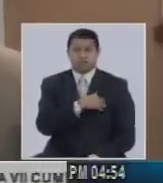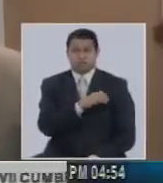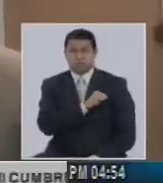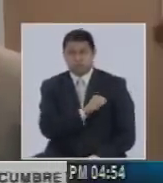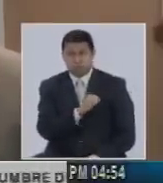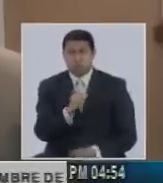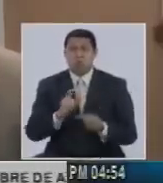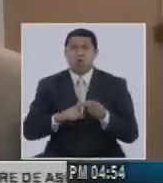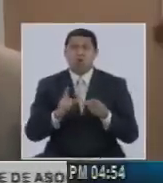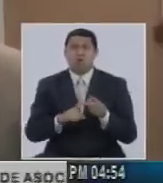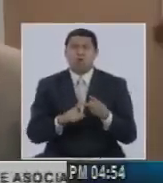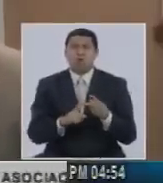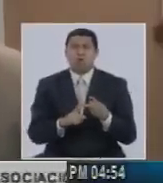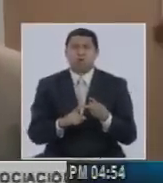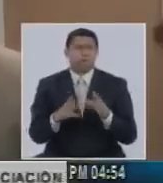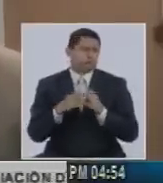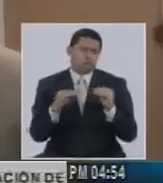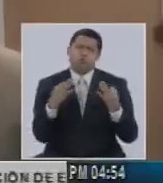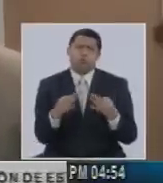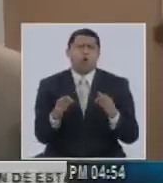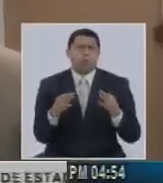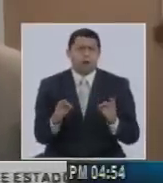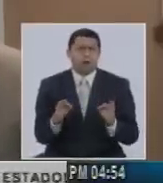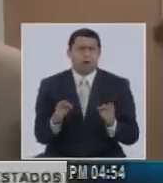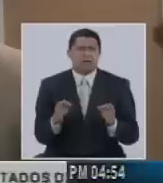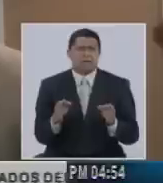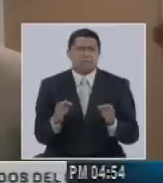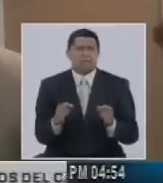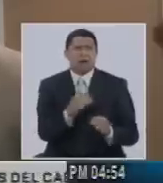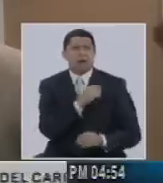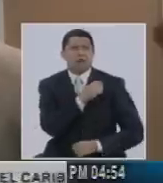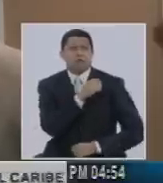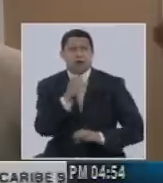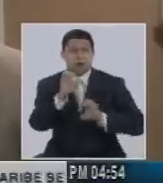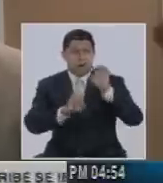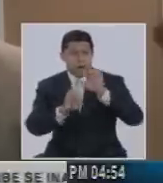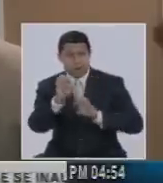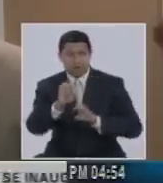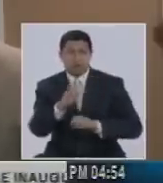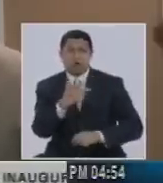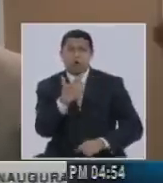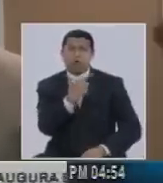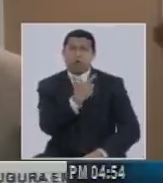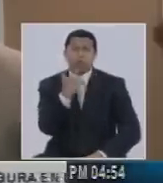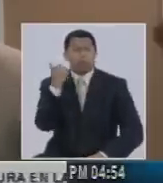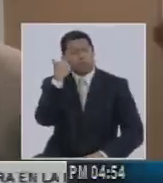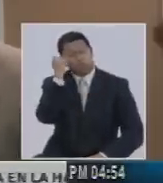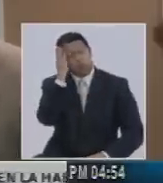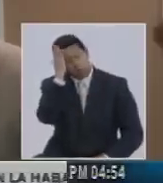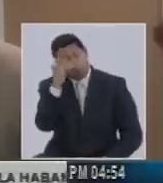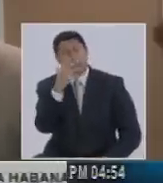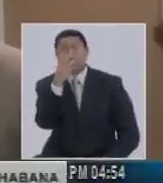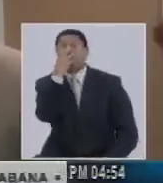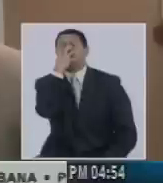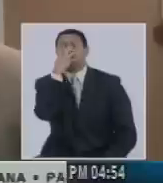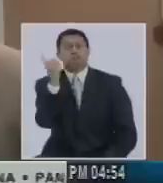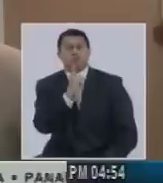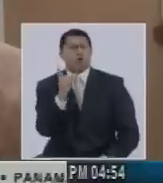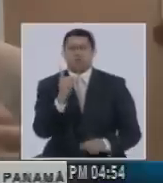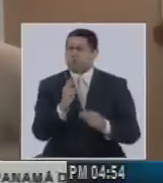todo lo típico para hacerle una evaluación. La anestesia no es general, no es muy